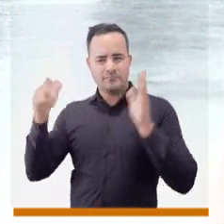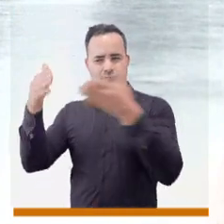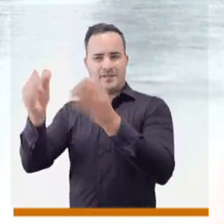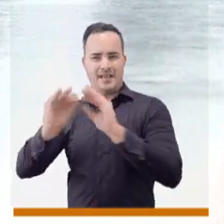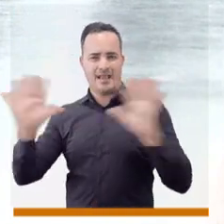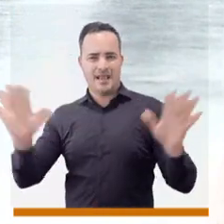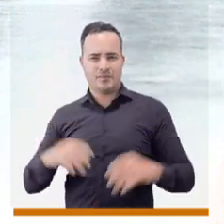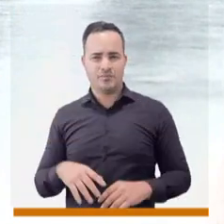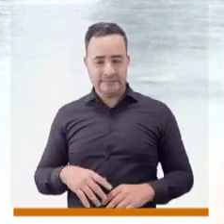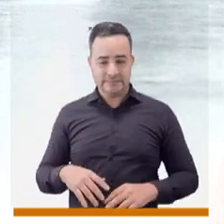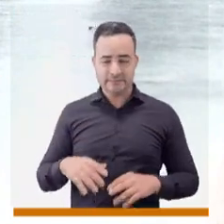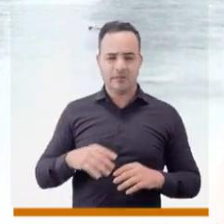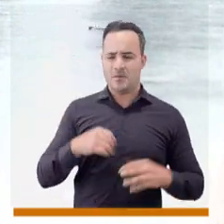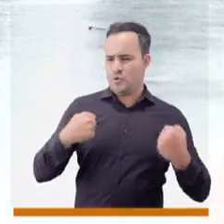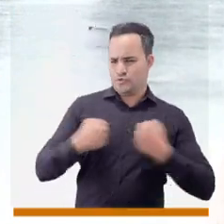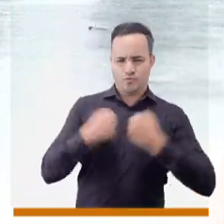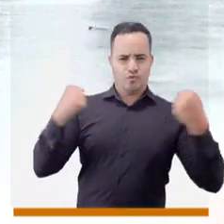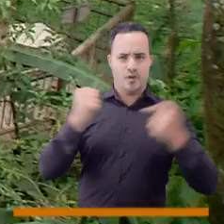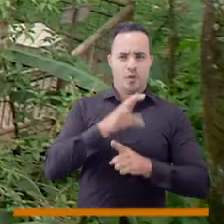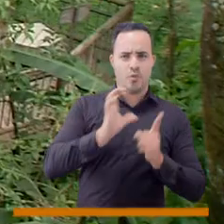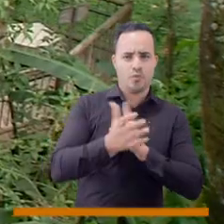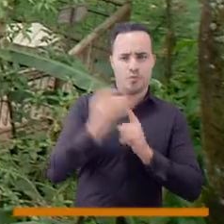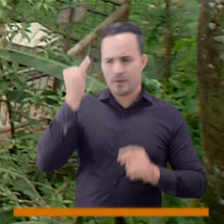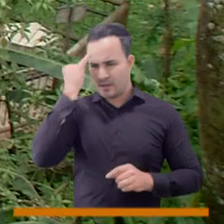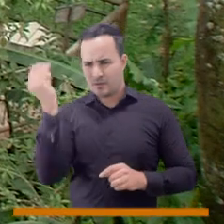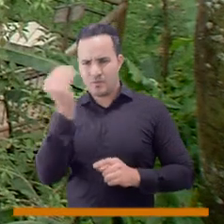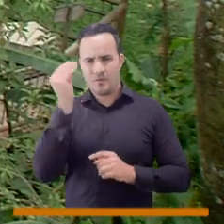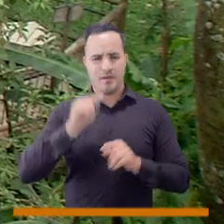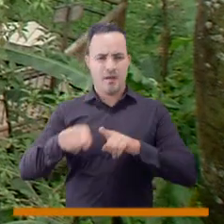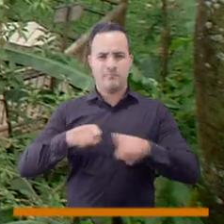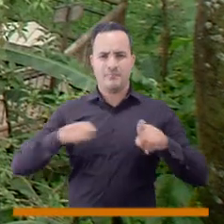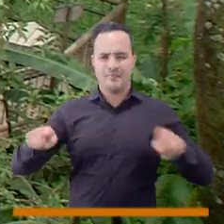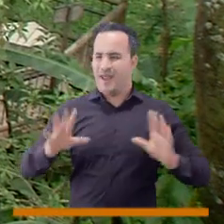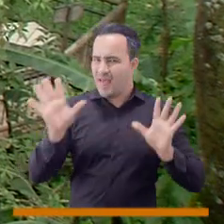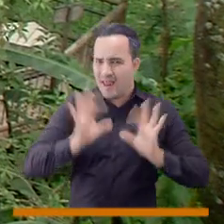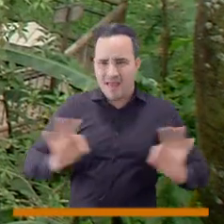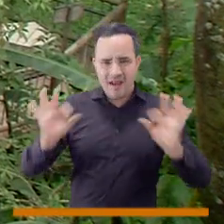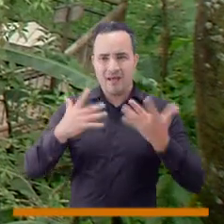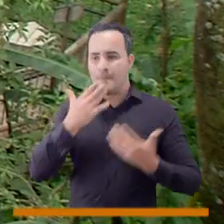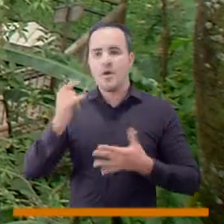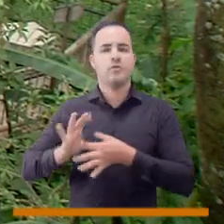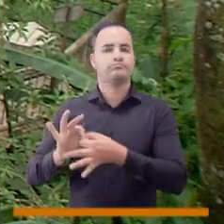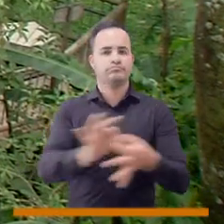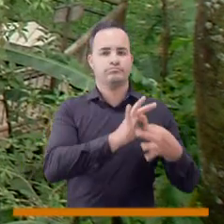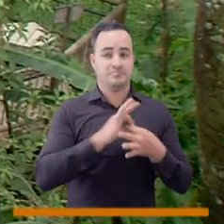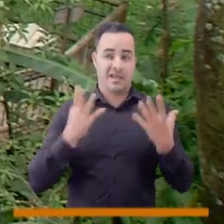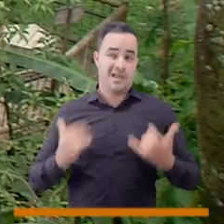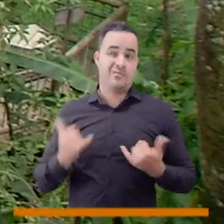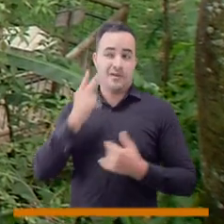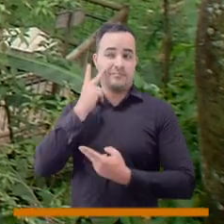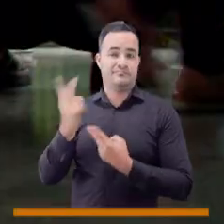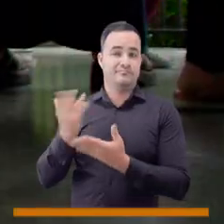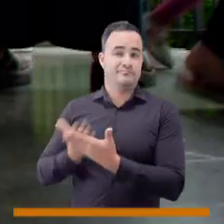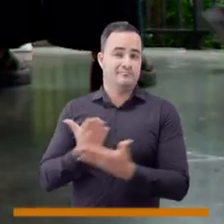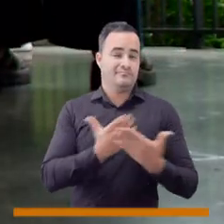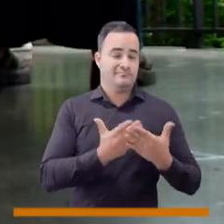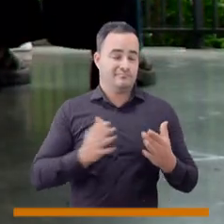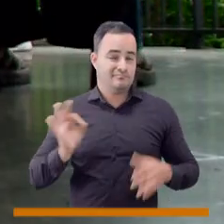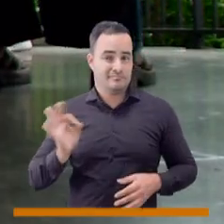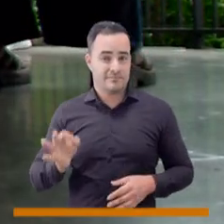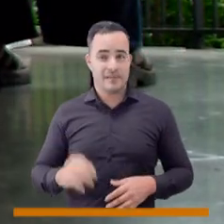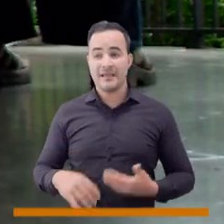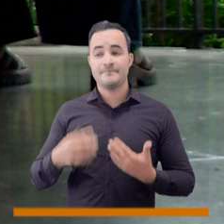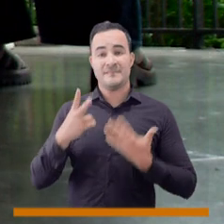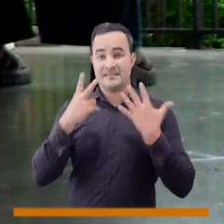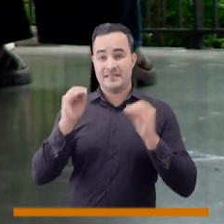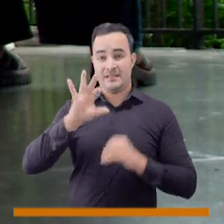Y que no hayan choques estructurales desde el punto de vista cultural e idiosincrático en nuestra ciudad, Caterine. Que eso en última es lo que está pasando. Miren,